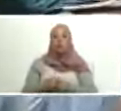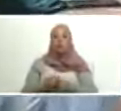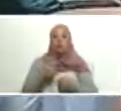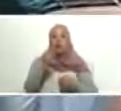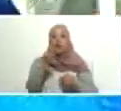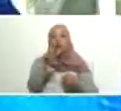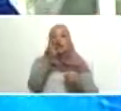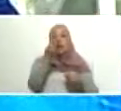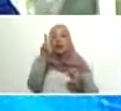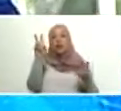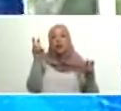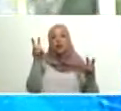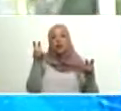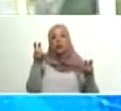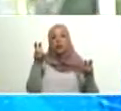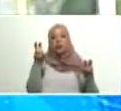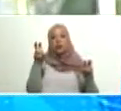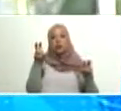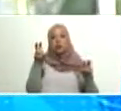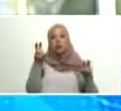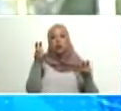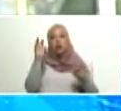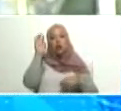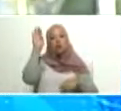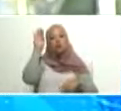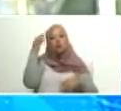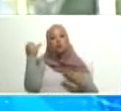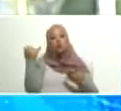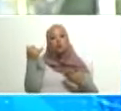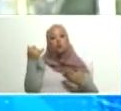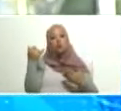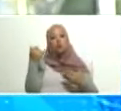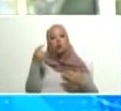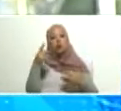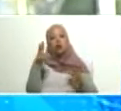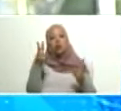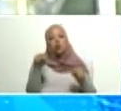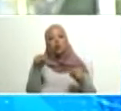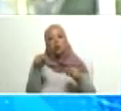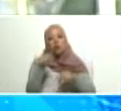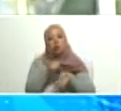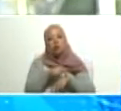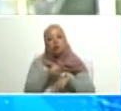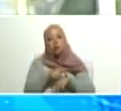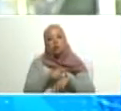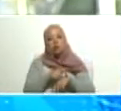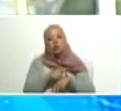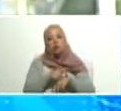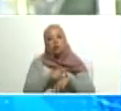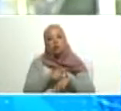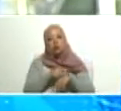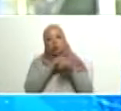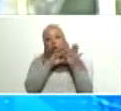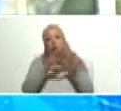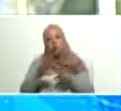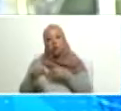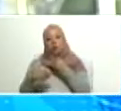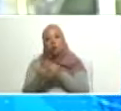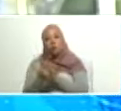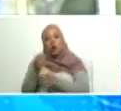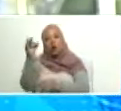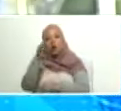3 R's nuevas. Rumbo a los NETs, a la nueva época de transición al